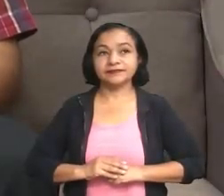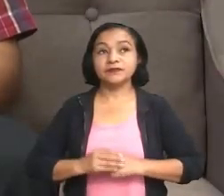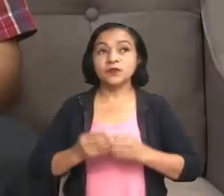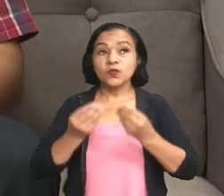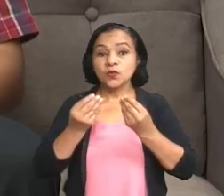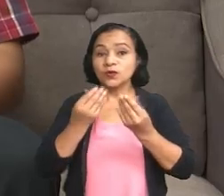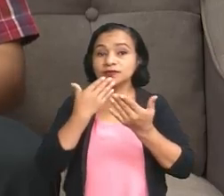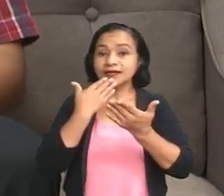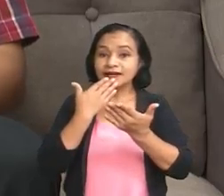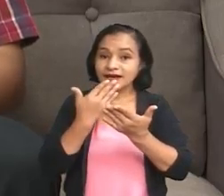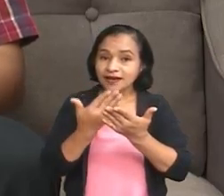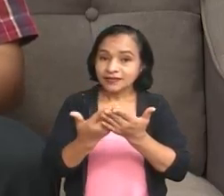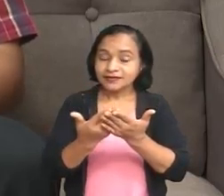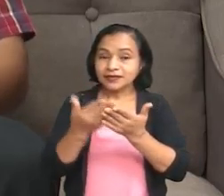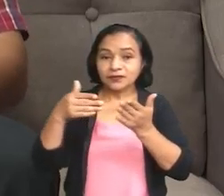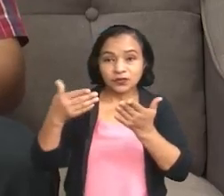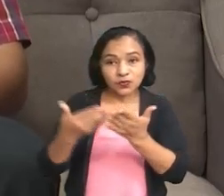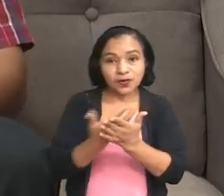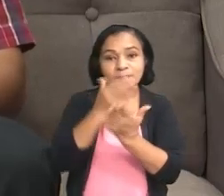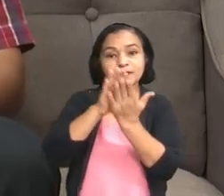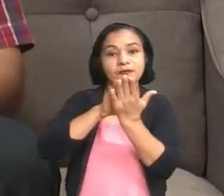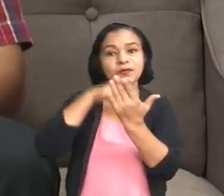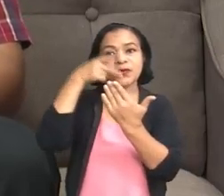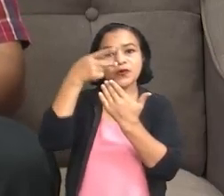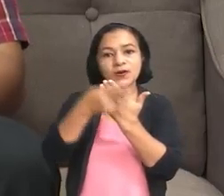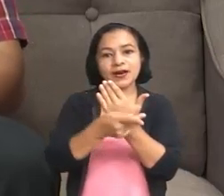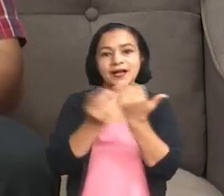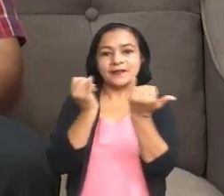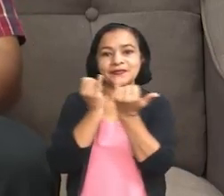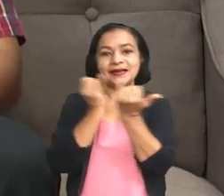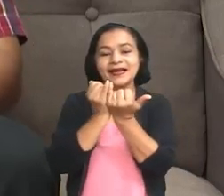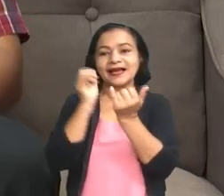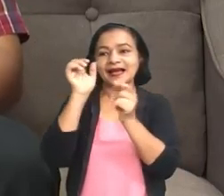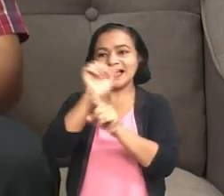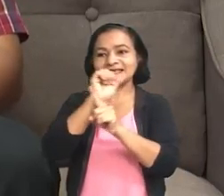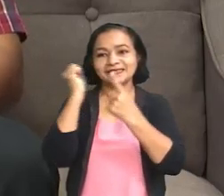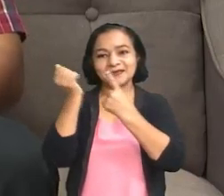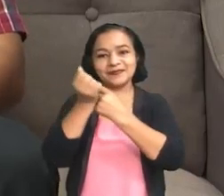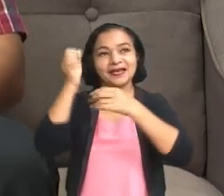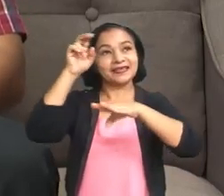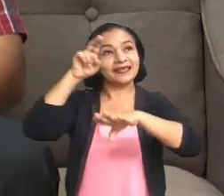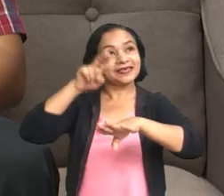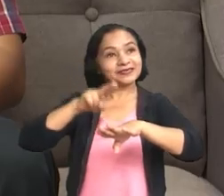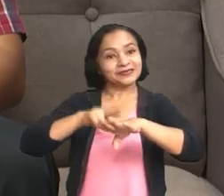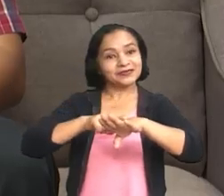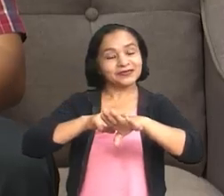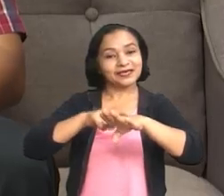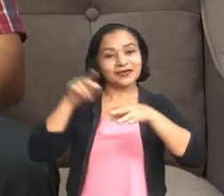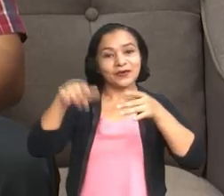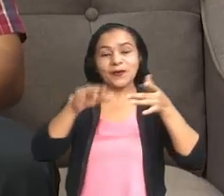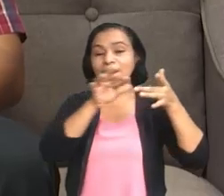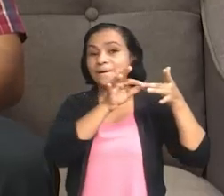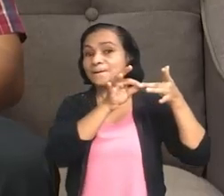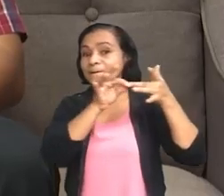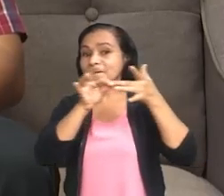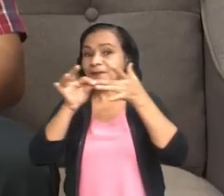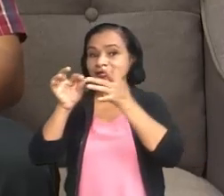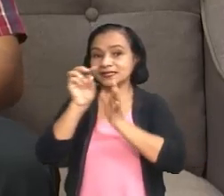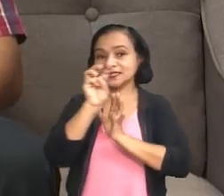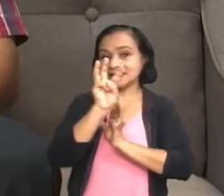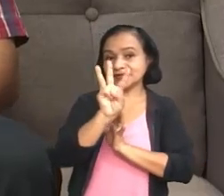Muchísimas gracias por acompañarnos en una nueva edición de su programa desde el Parlamento. Un programa muy especial el de hoy, 31 de